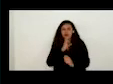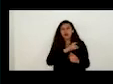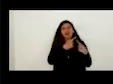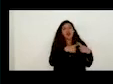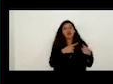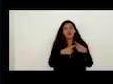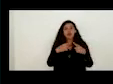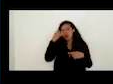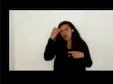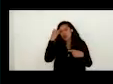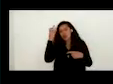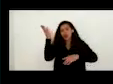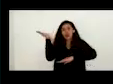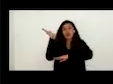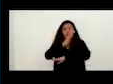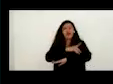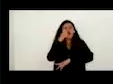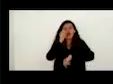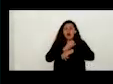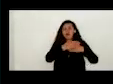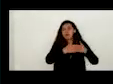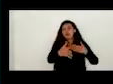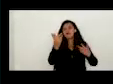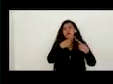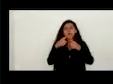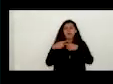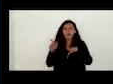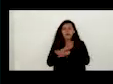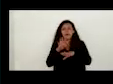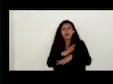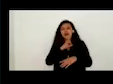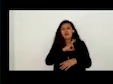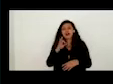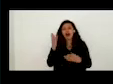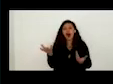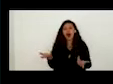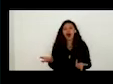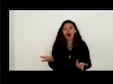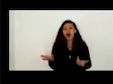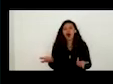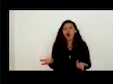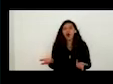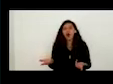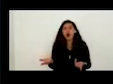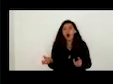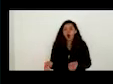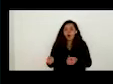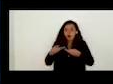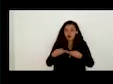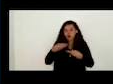del día o la semana, pudieran darme o tener un aporte mayor de